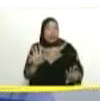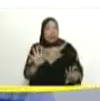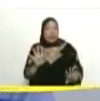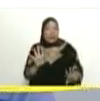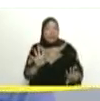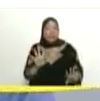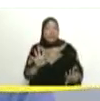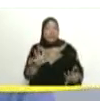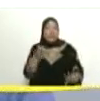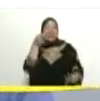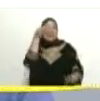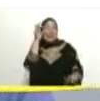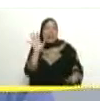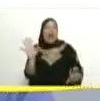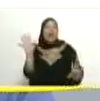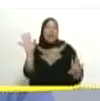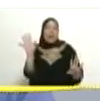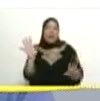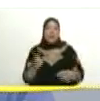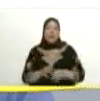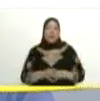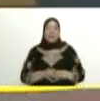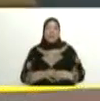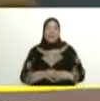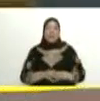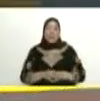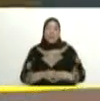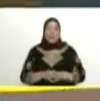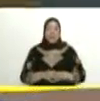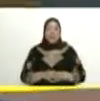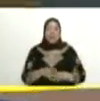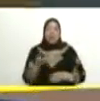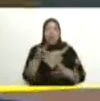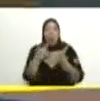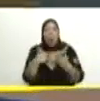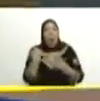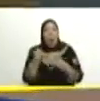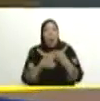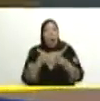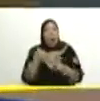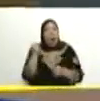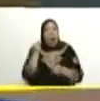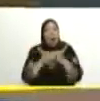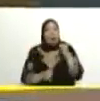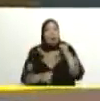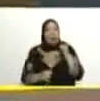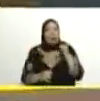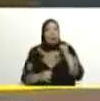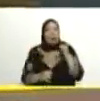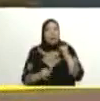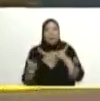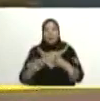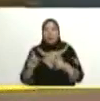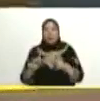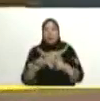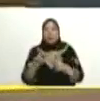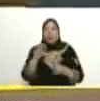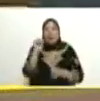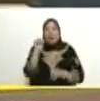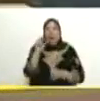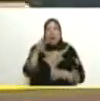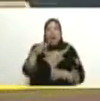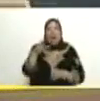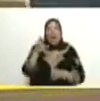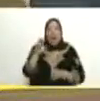Miriam Adechedera. Adechedera, se escribe así. Hay un apellido que es Arrechedera. Este